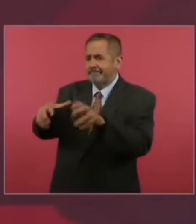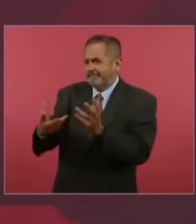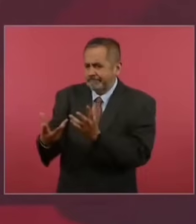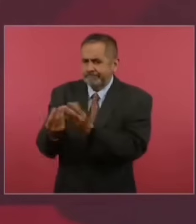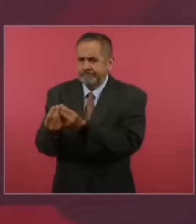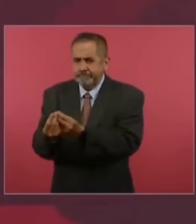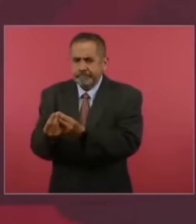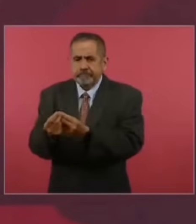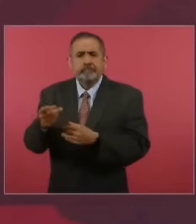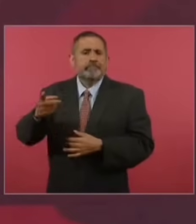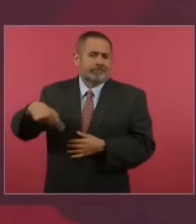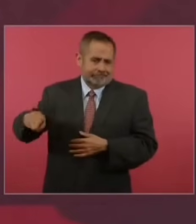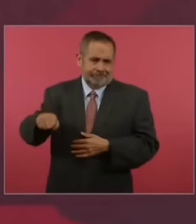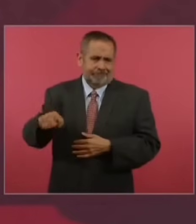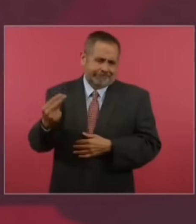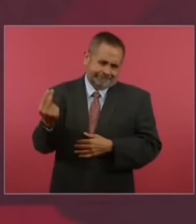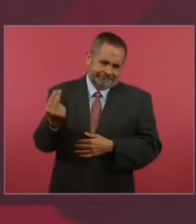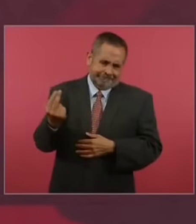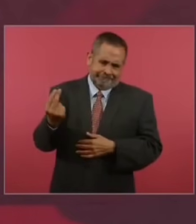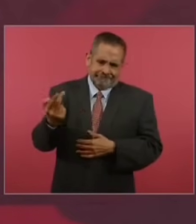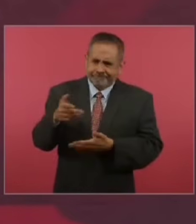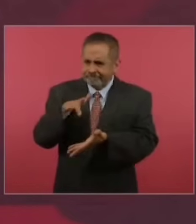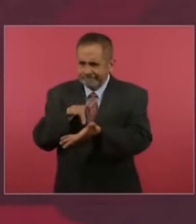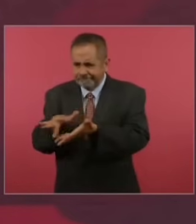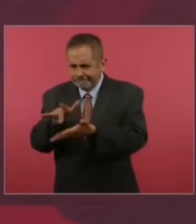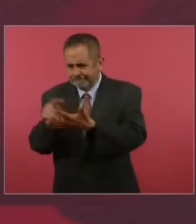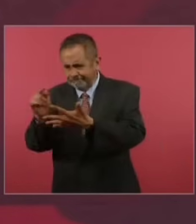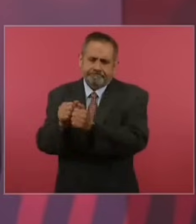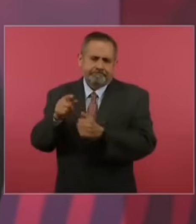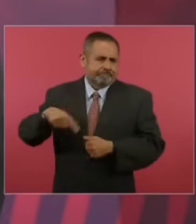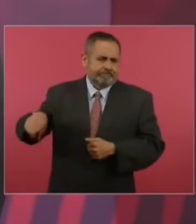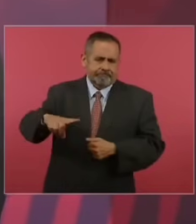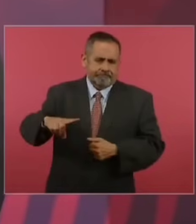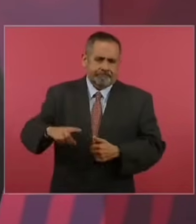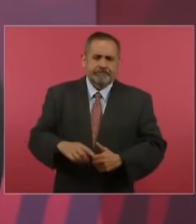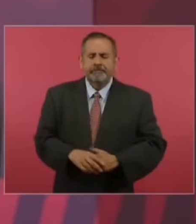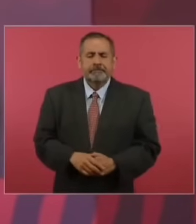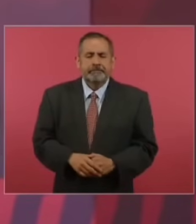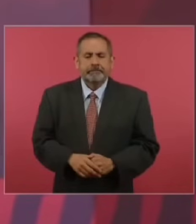¿Quién necesita más apoyo? El pueblo.